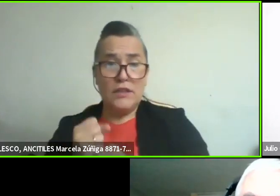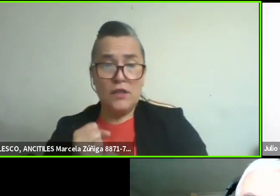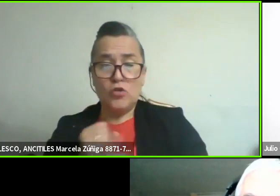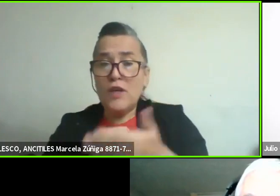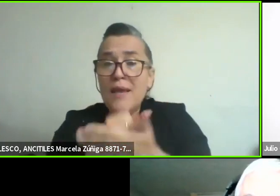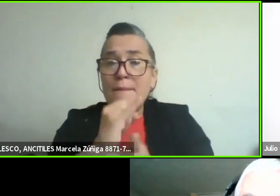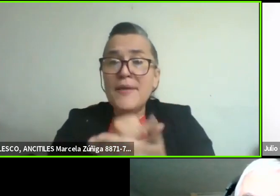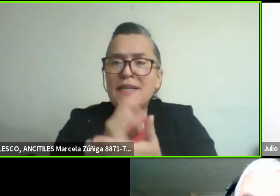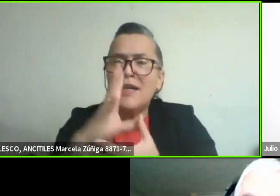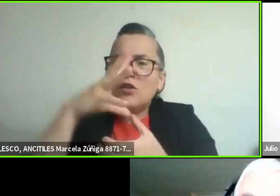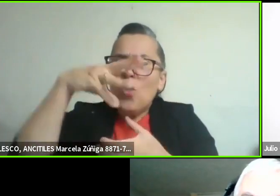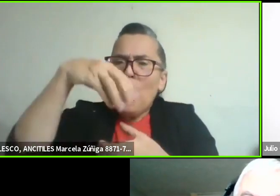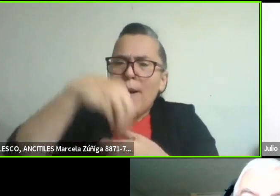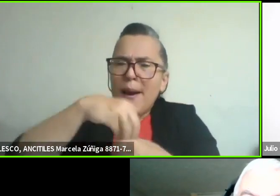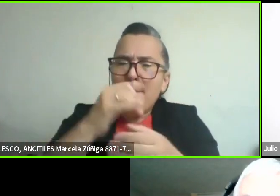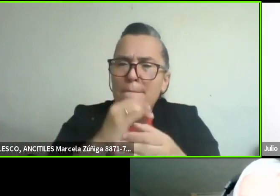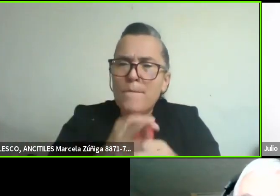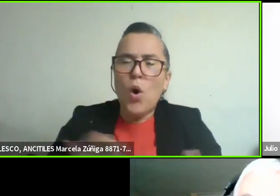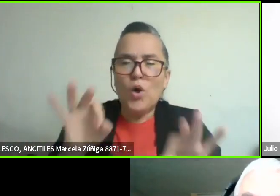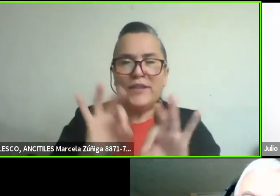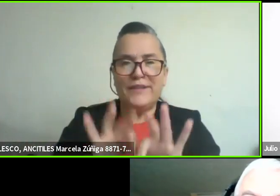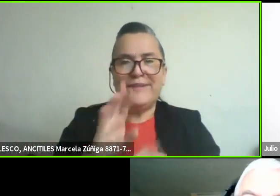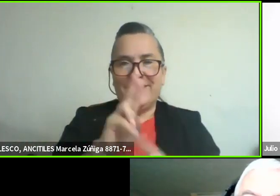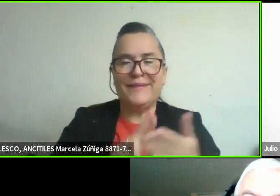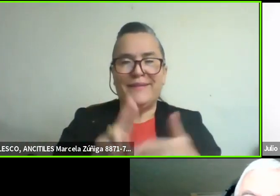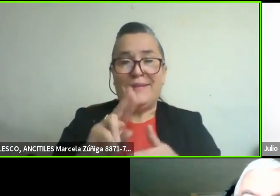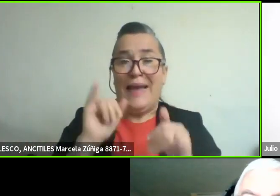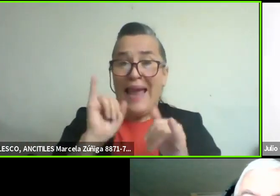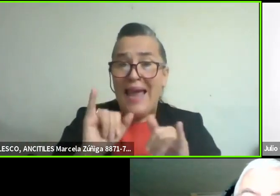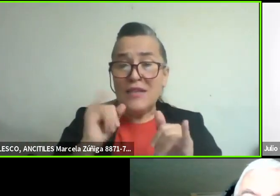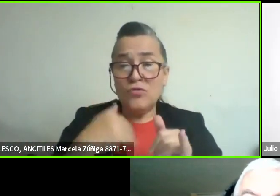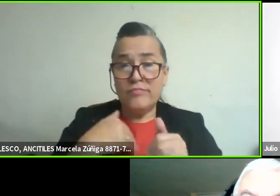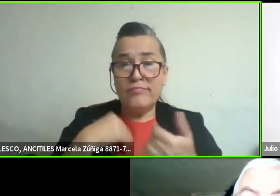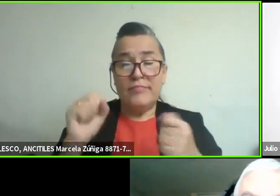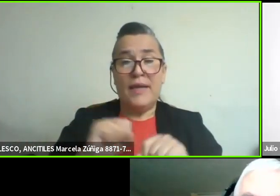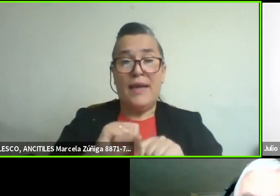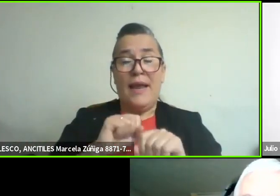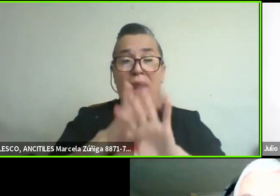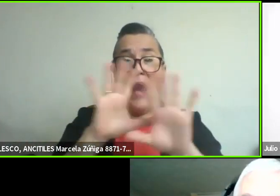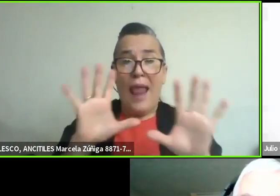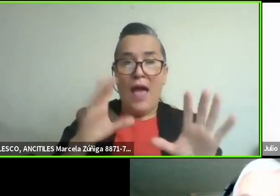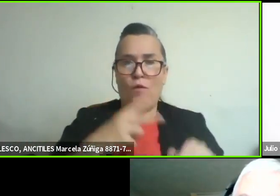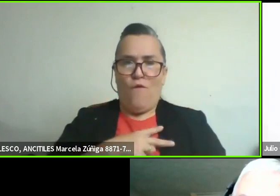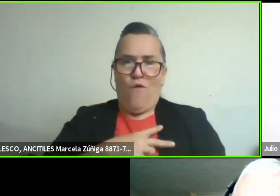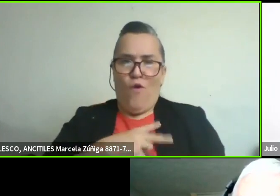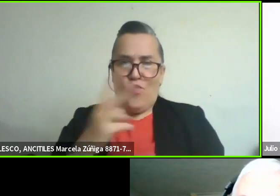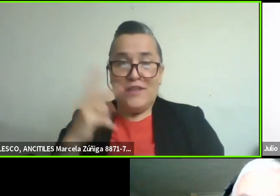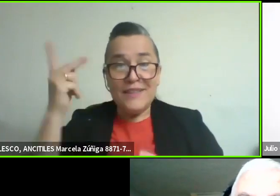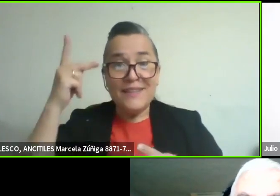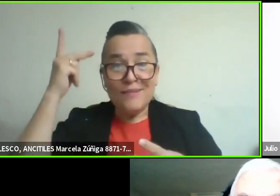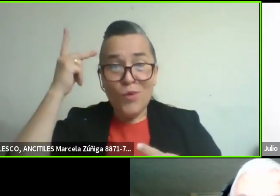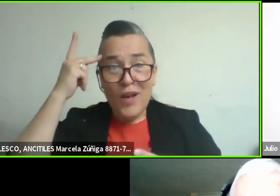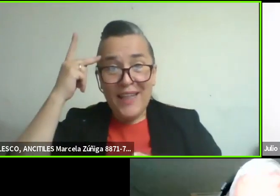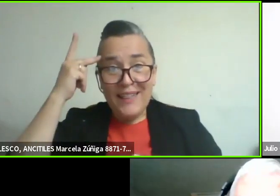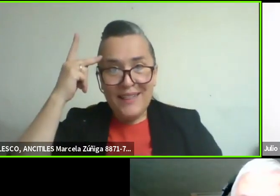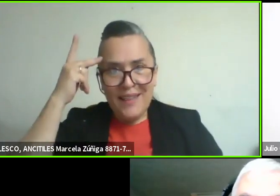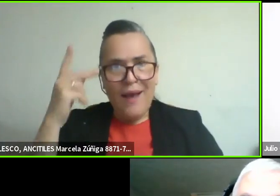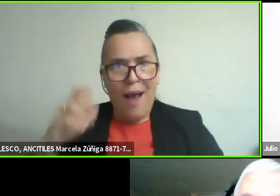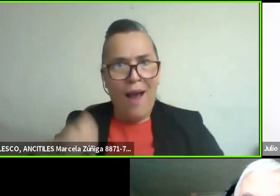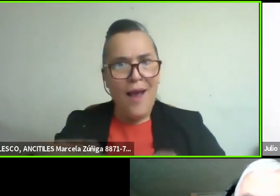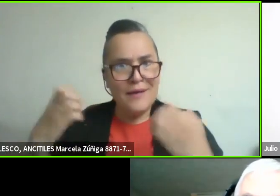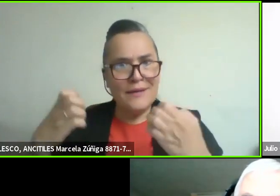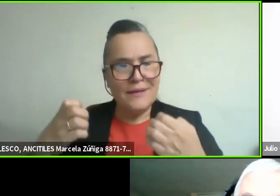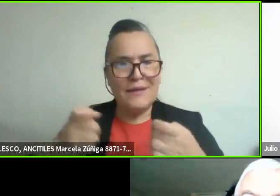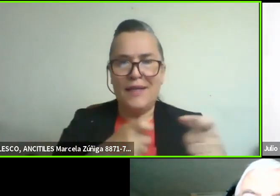de la vida universitaria una vez que eso se tiene claro que esa voluntad política existe a nivel de unidades académicas y de